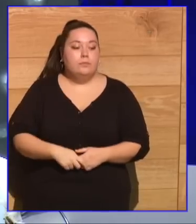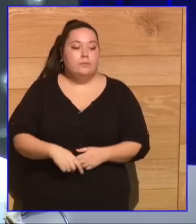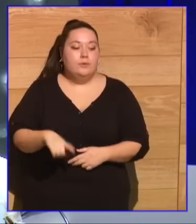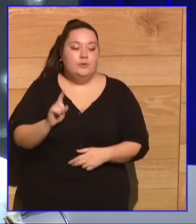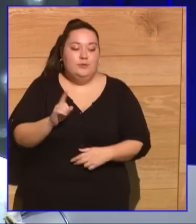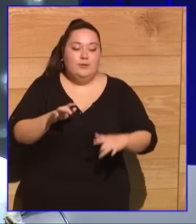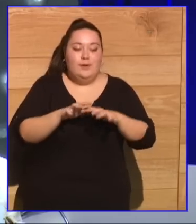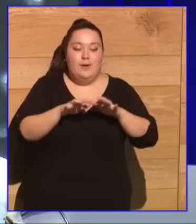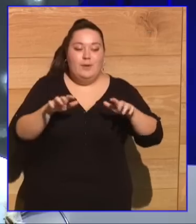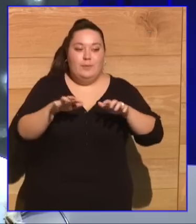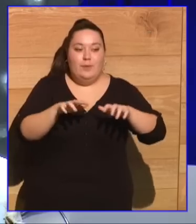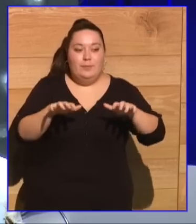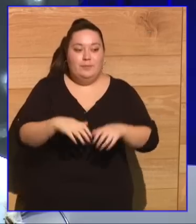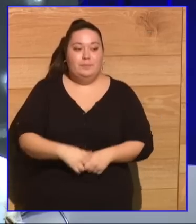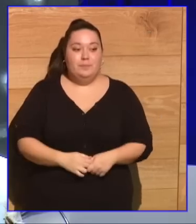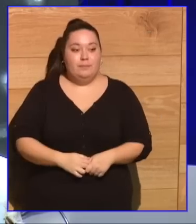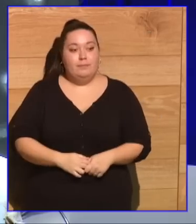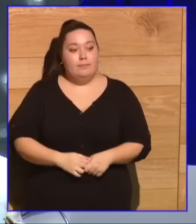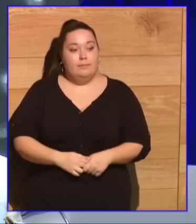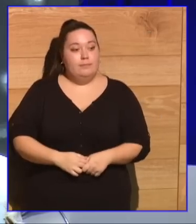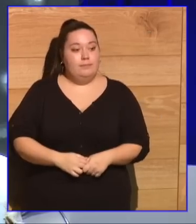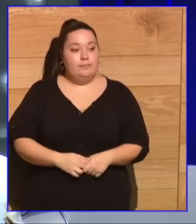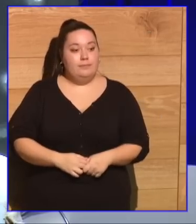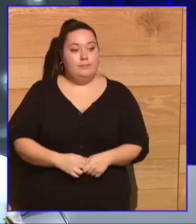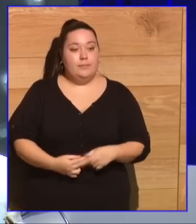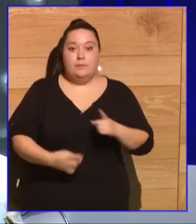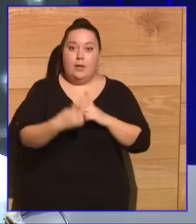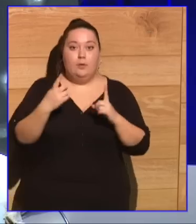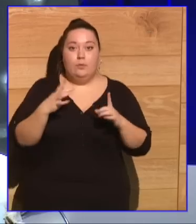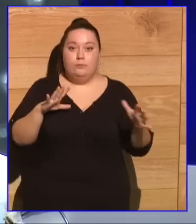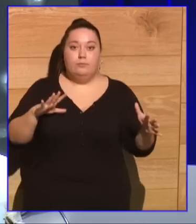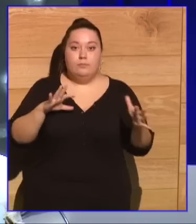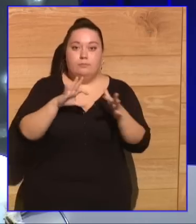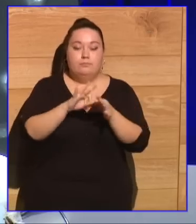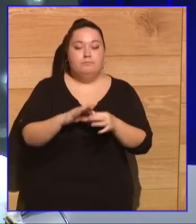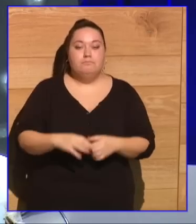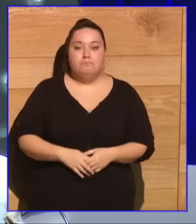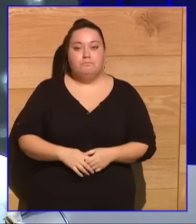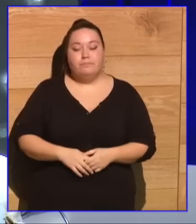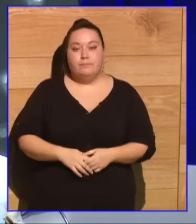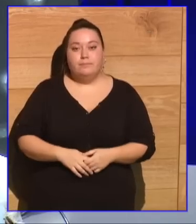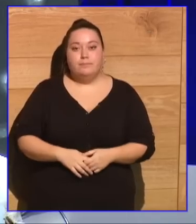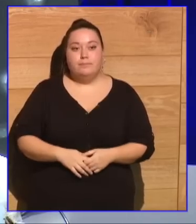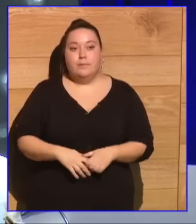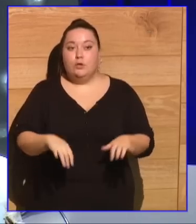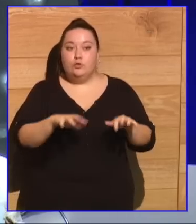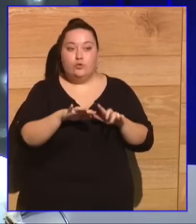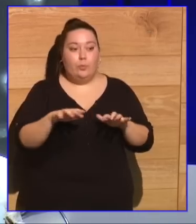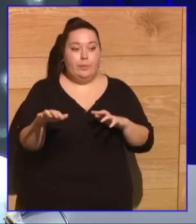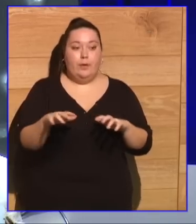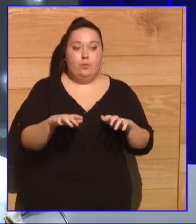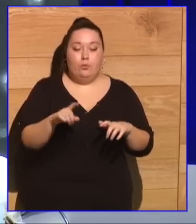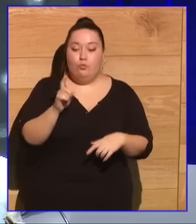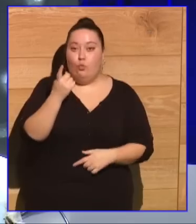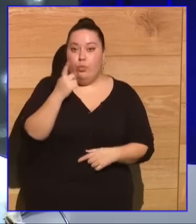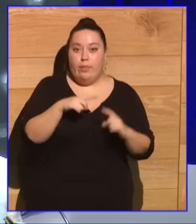piano descolgadito que algunos atribuyen a Lalo Schifrin sin acreditar, y que es prácticamente un piano tocado con un